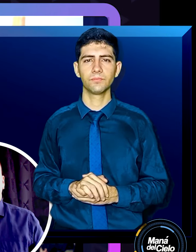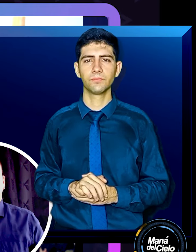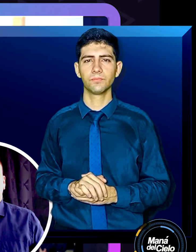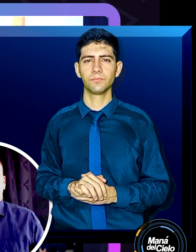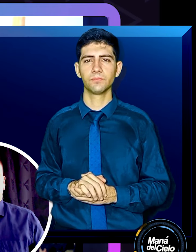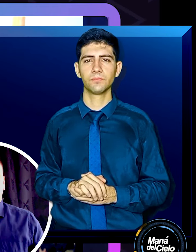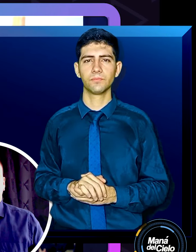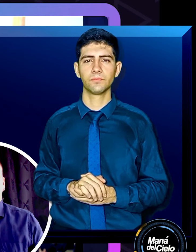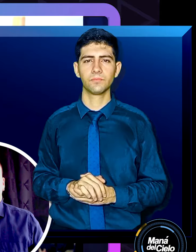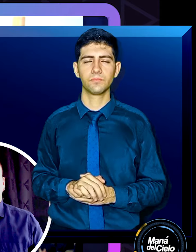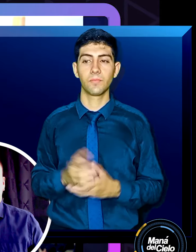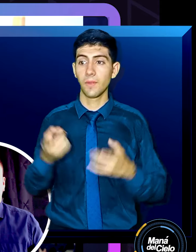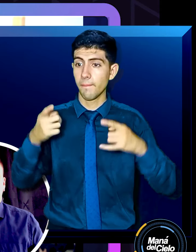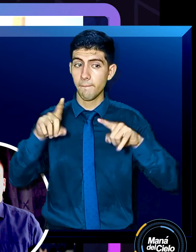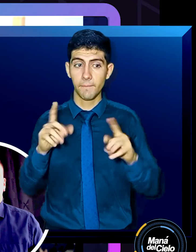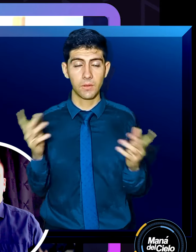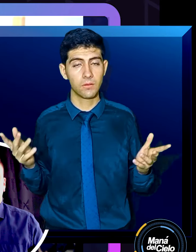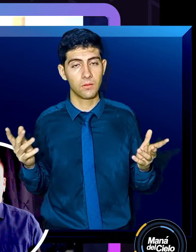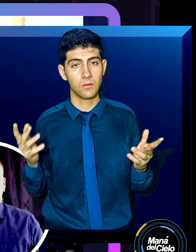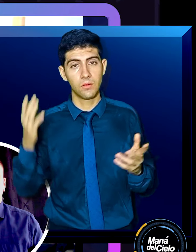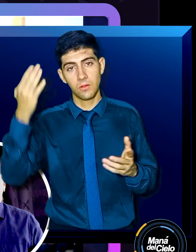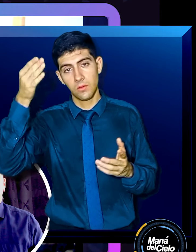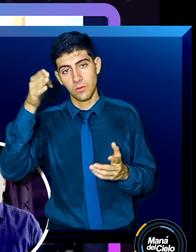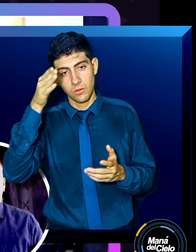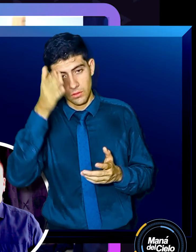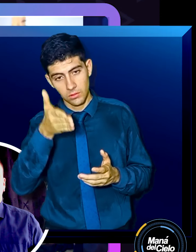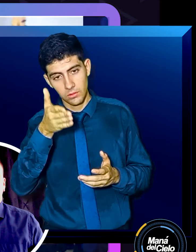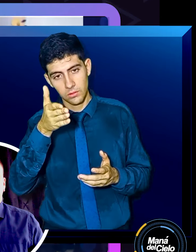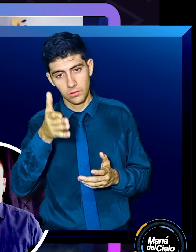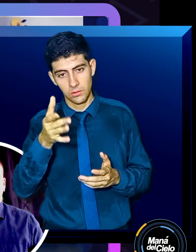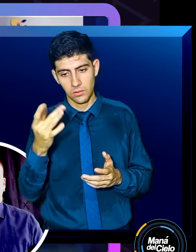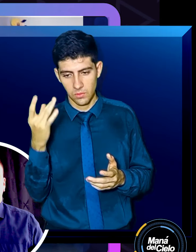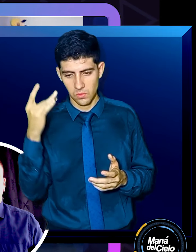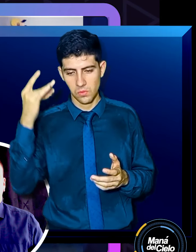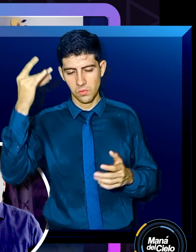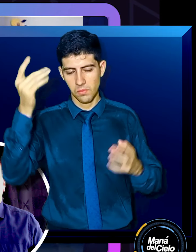Además, Dios ha dicho que tú vas a gobernar.